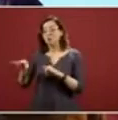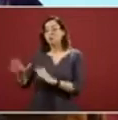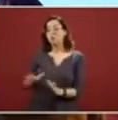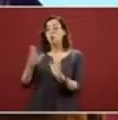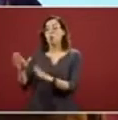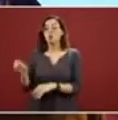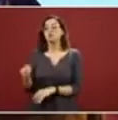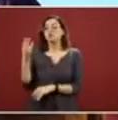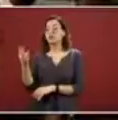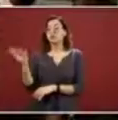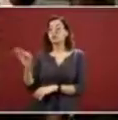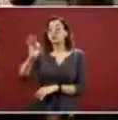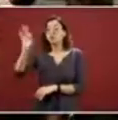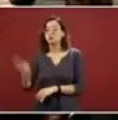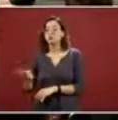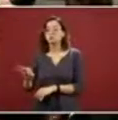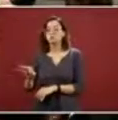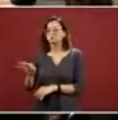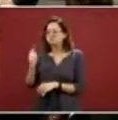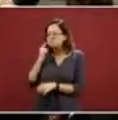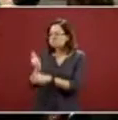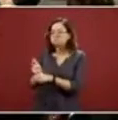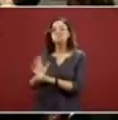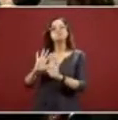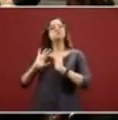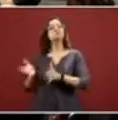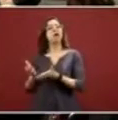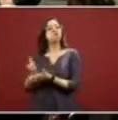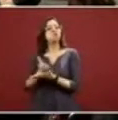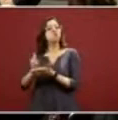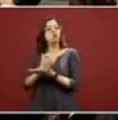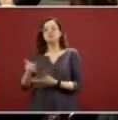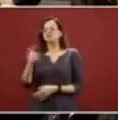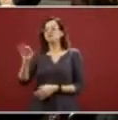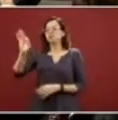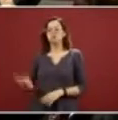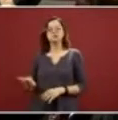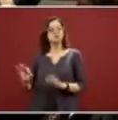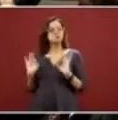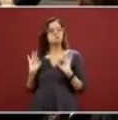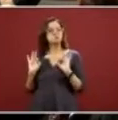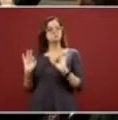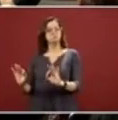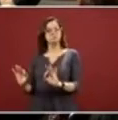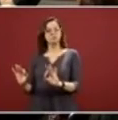que se dio o se considera ya como recuperado totalmente, recordando que dentro de este